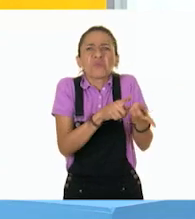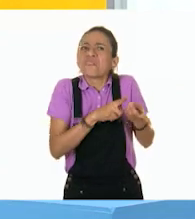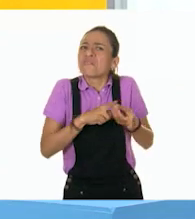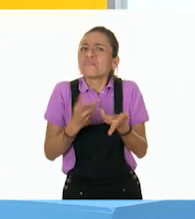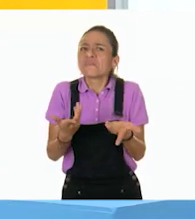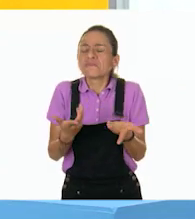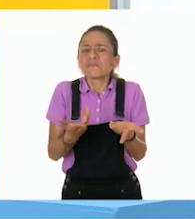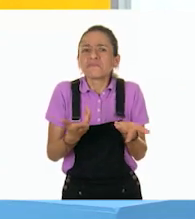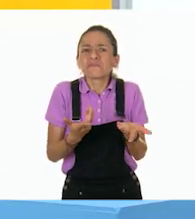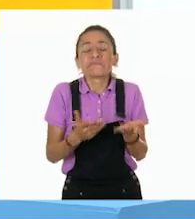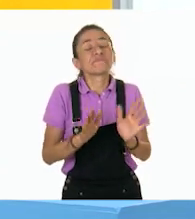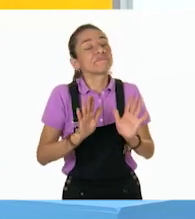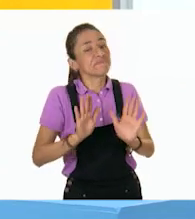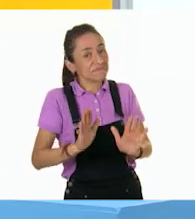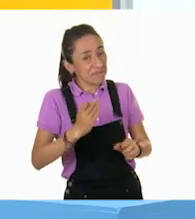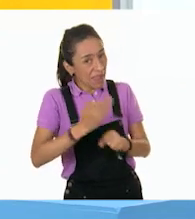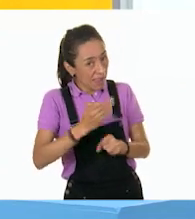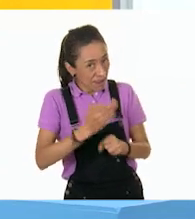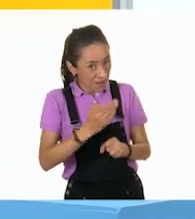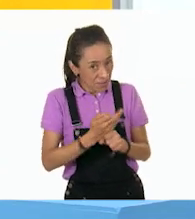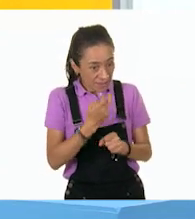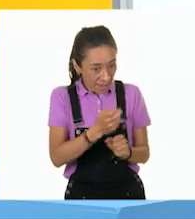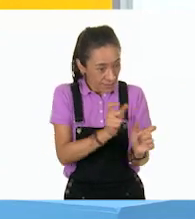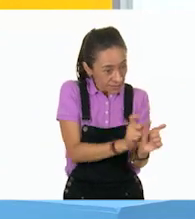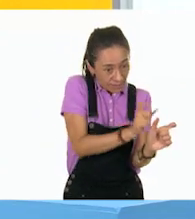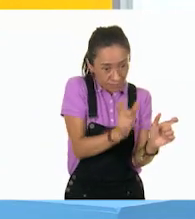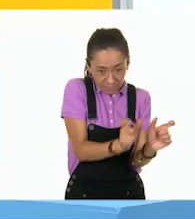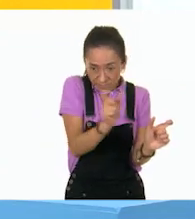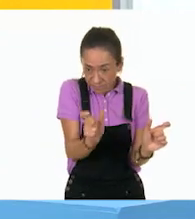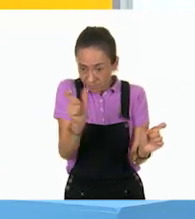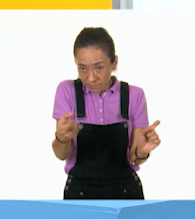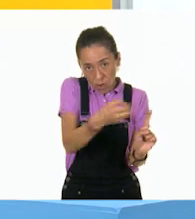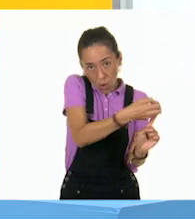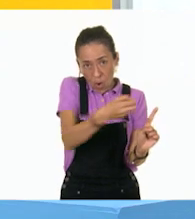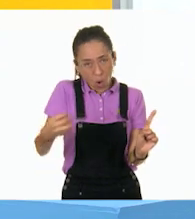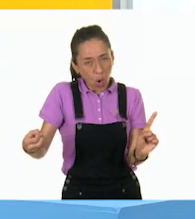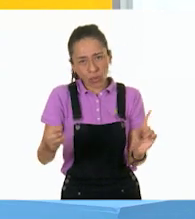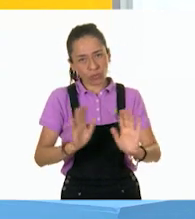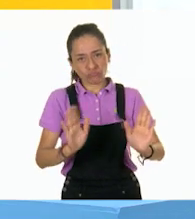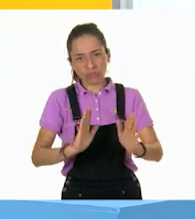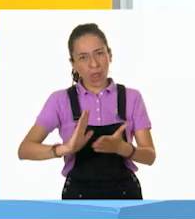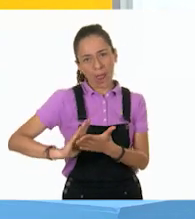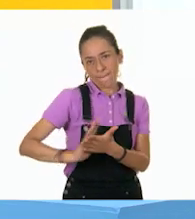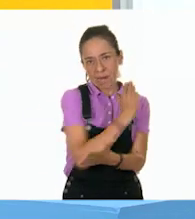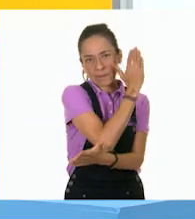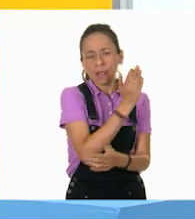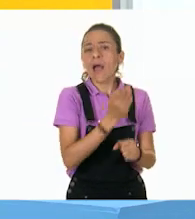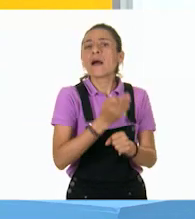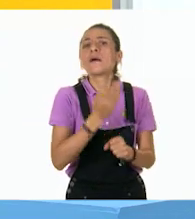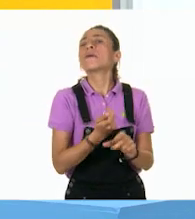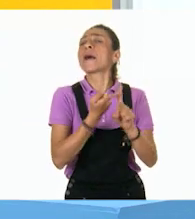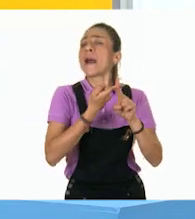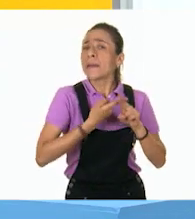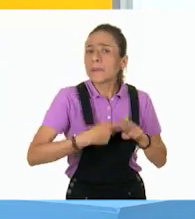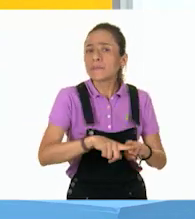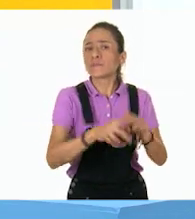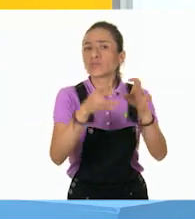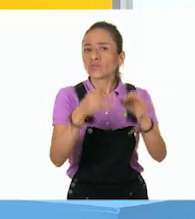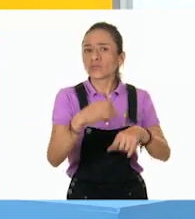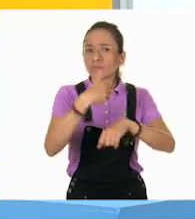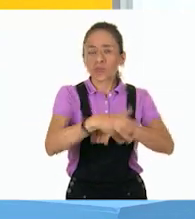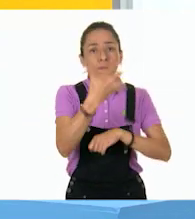caso, no son parte de la sucesión porque está iniciado con el número